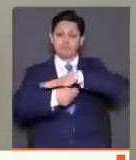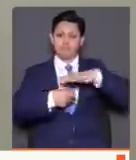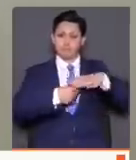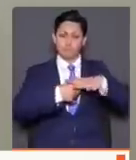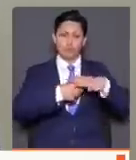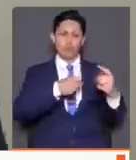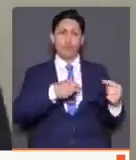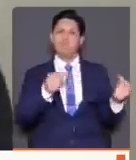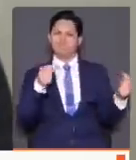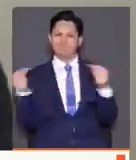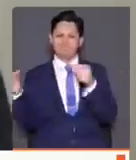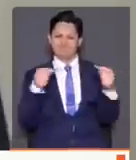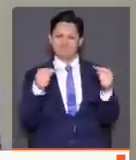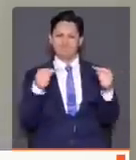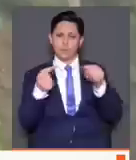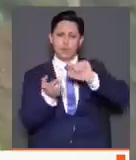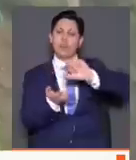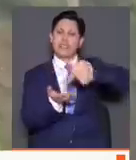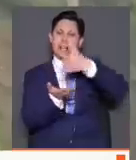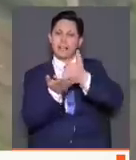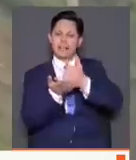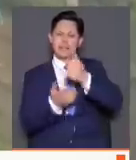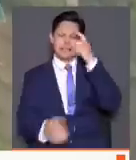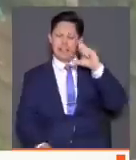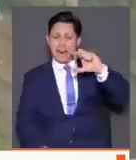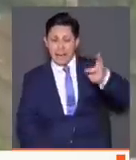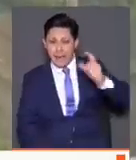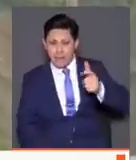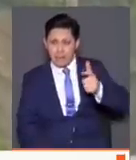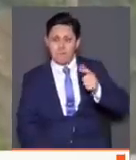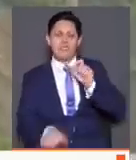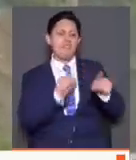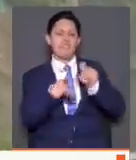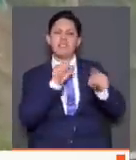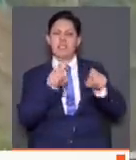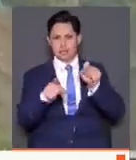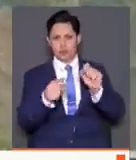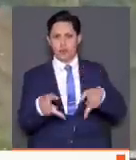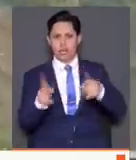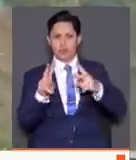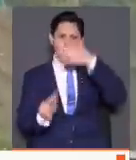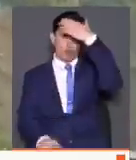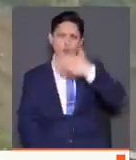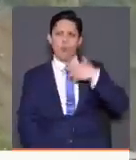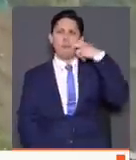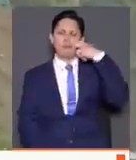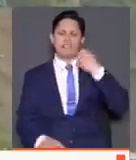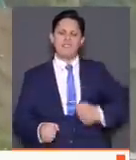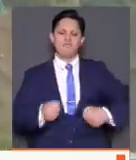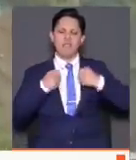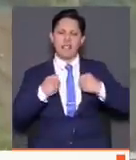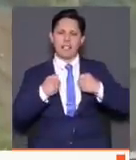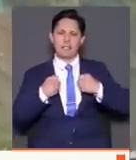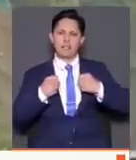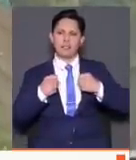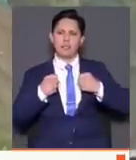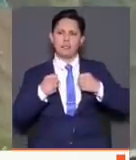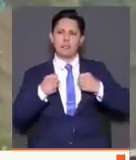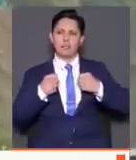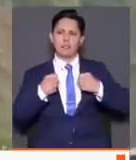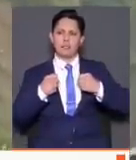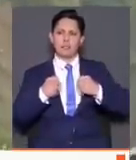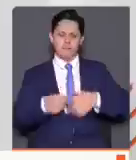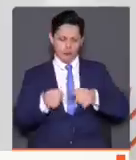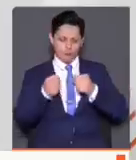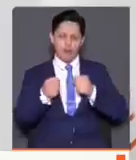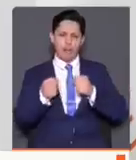Israel es gravísimo. Para defender los derechos humanos hay que ser valiente y es por eso que valoramos la decisión valiente del